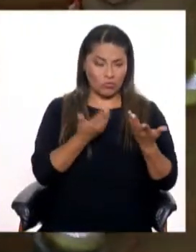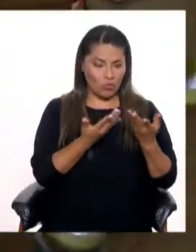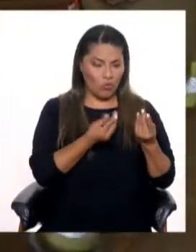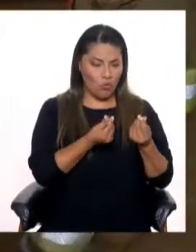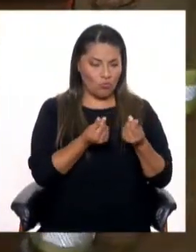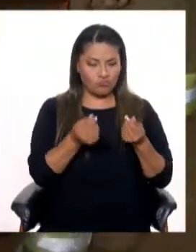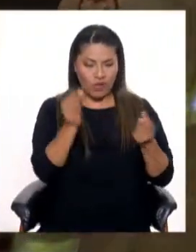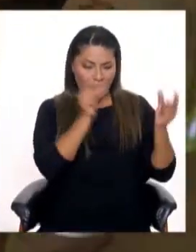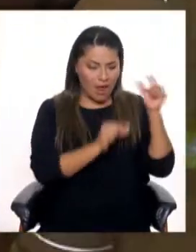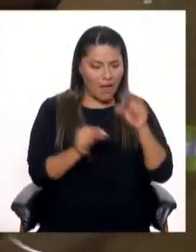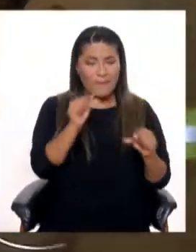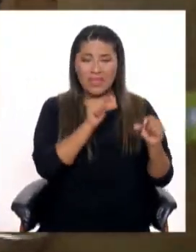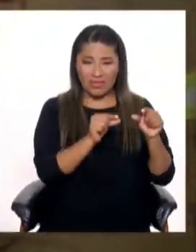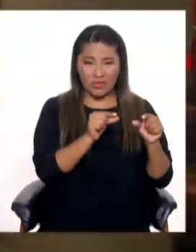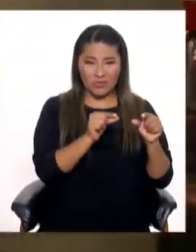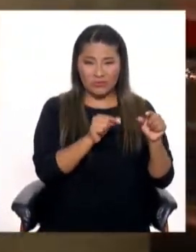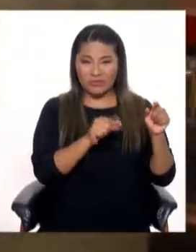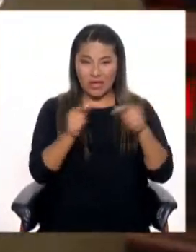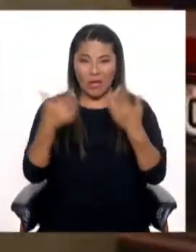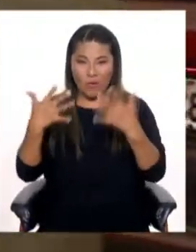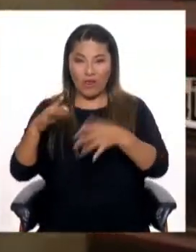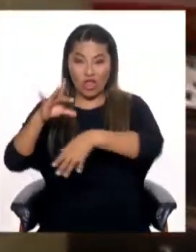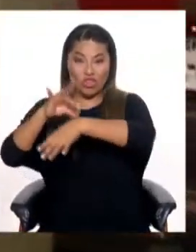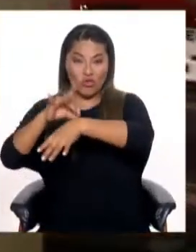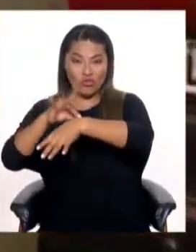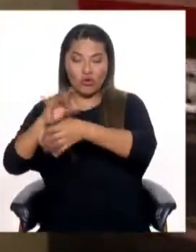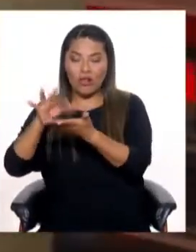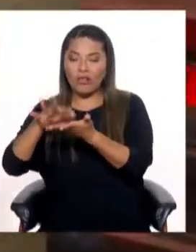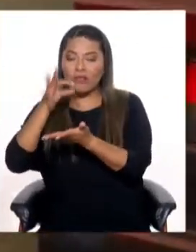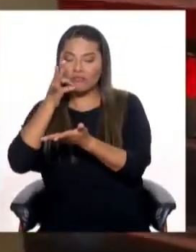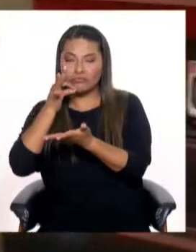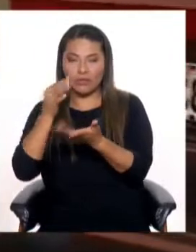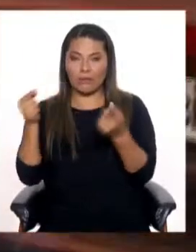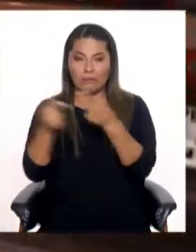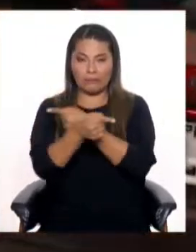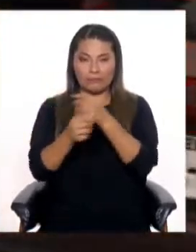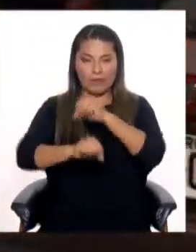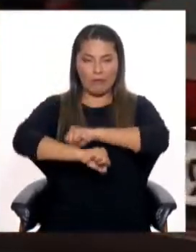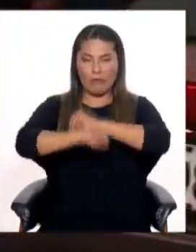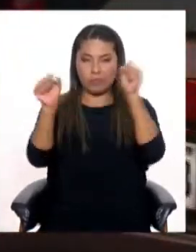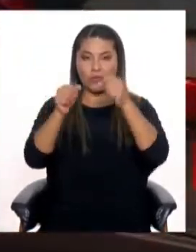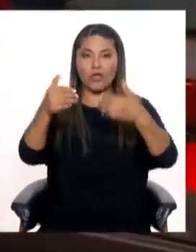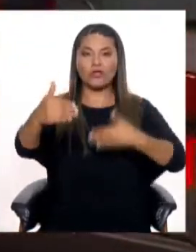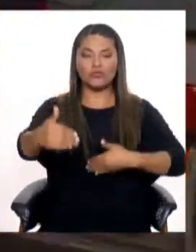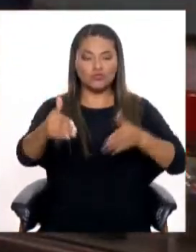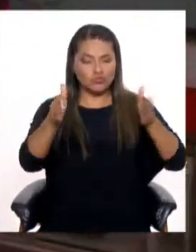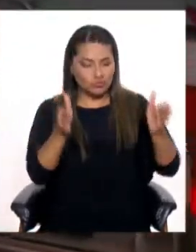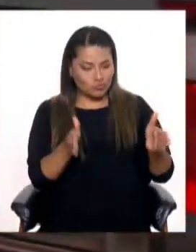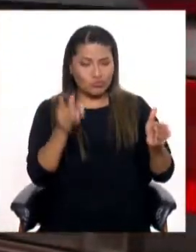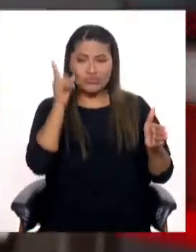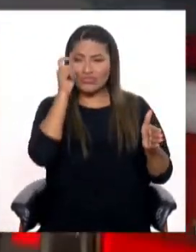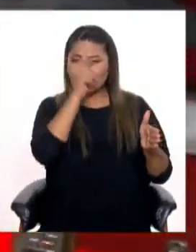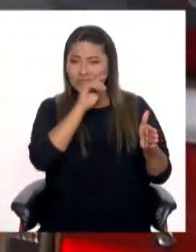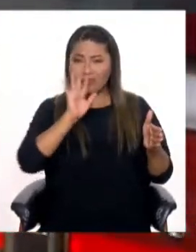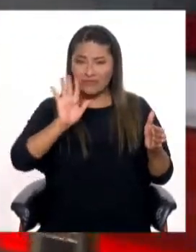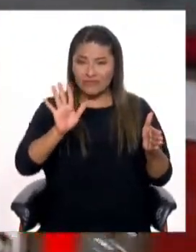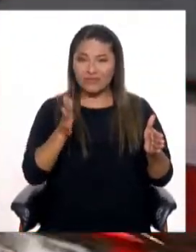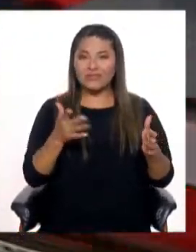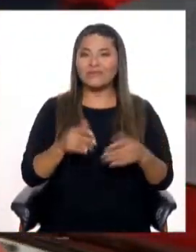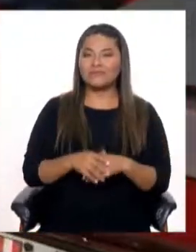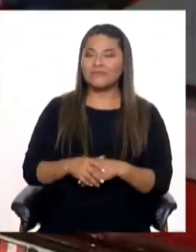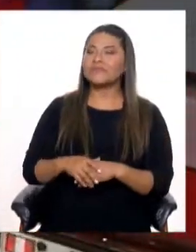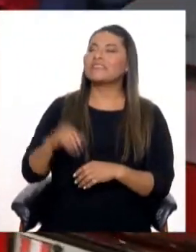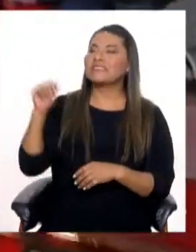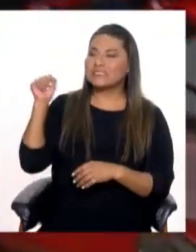un laboratorio médico, y aparte también nos comentaba que debido a la infraestructura, que es muy pequeña, ha sido difícil trabajar por ustedes. Sí, más